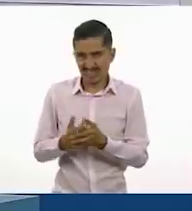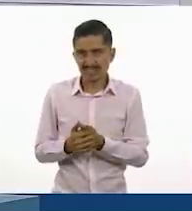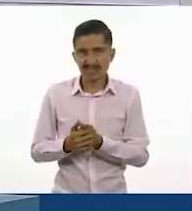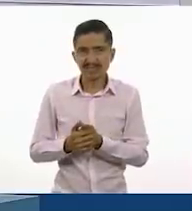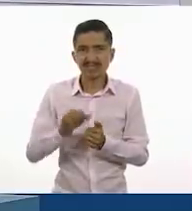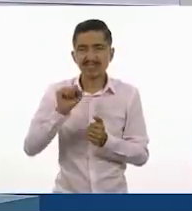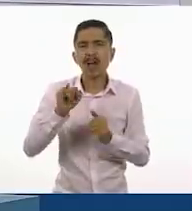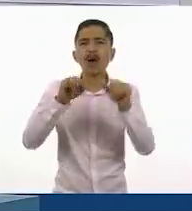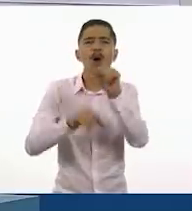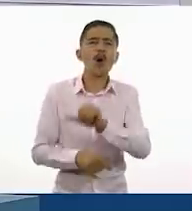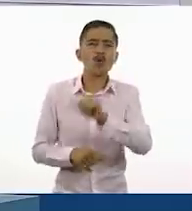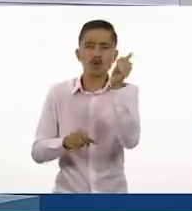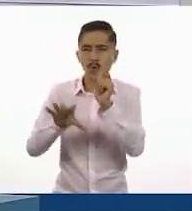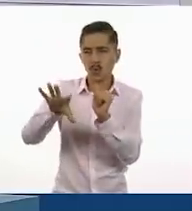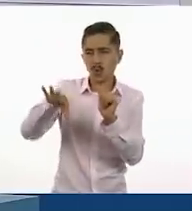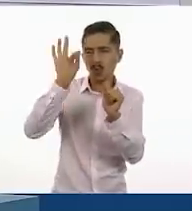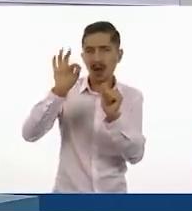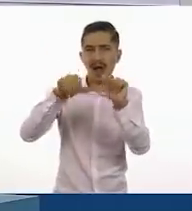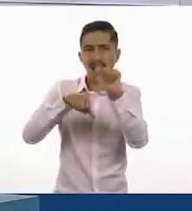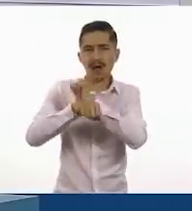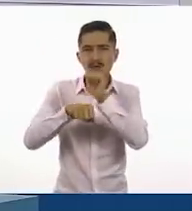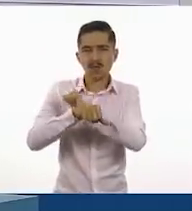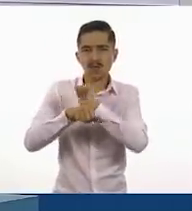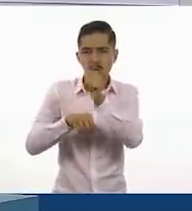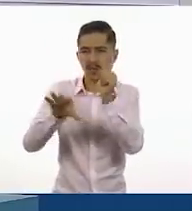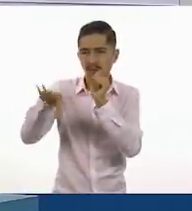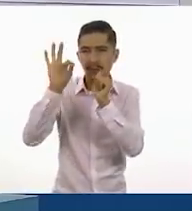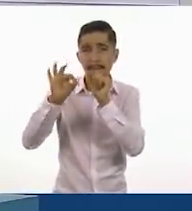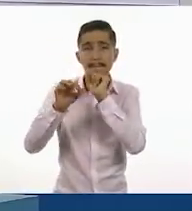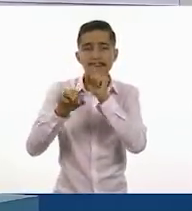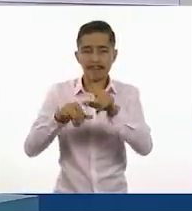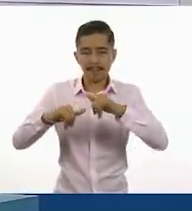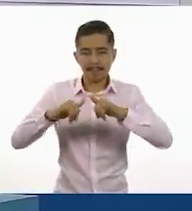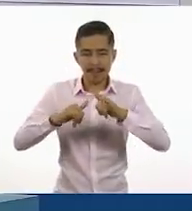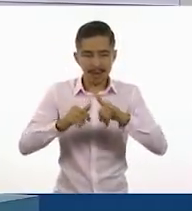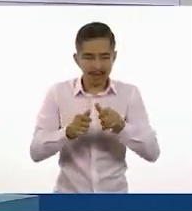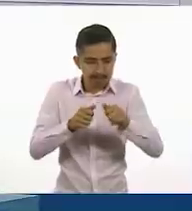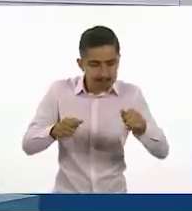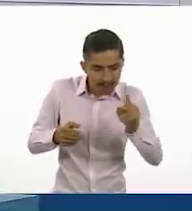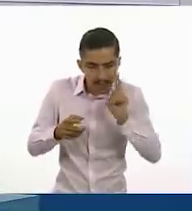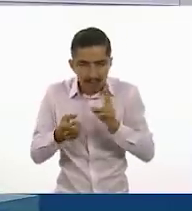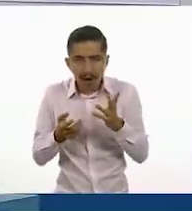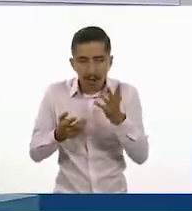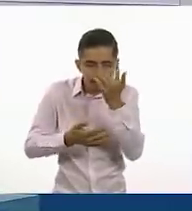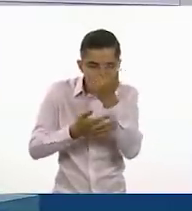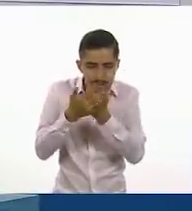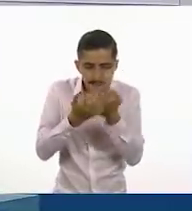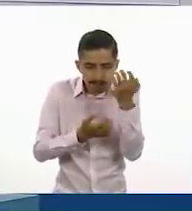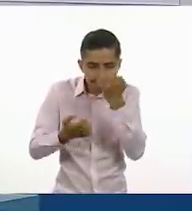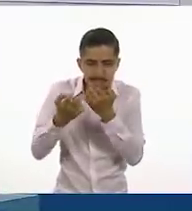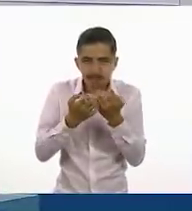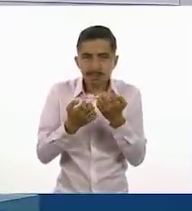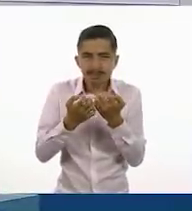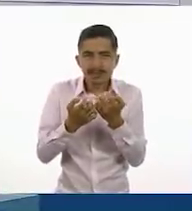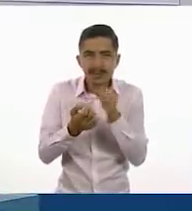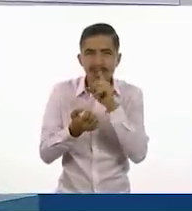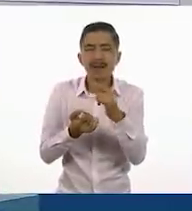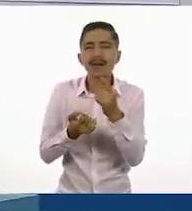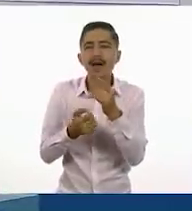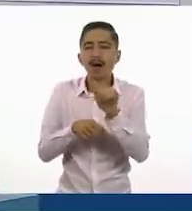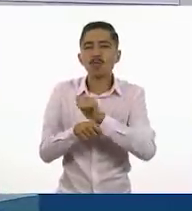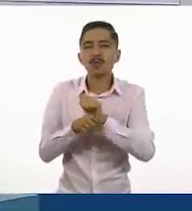Tomemos otra de las escalas de los autos y la medida de la maqueta y hacemos el cálculo para así llegar a la medida del auto